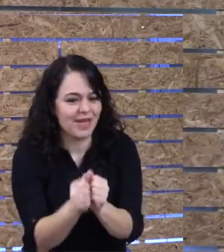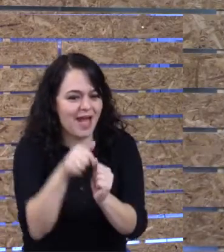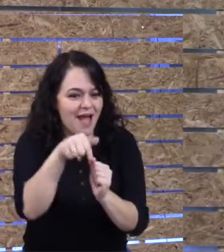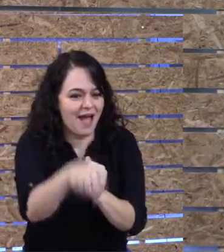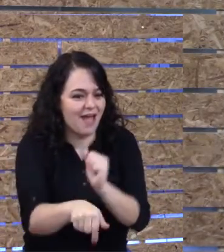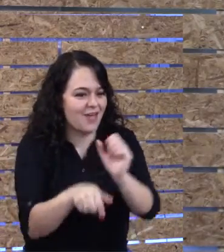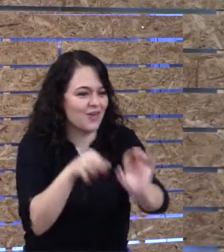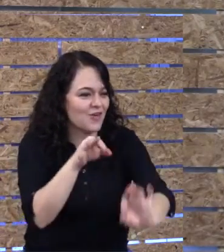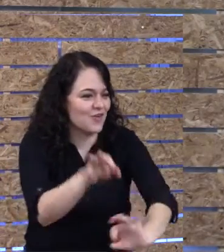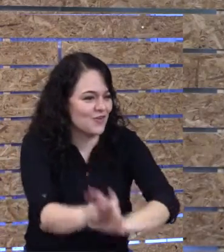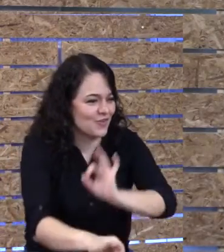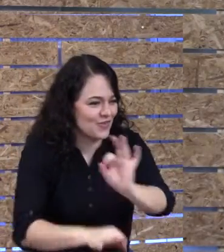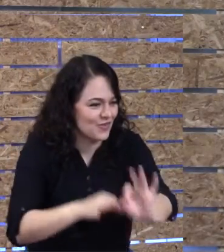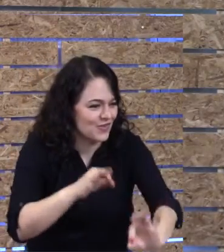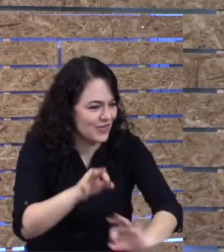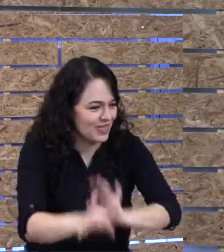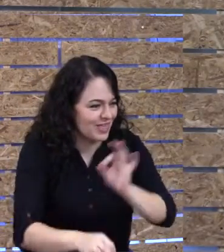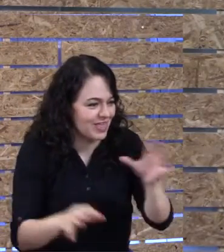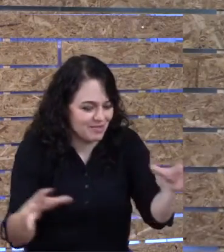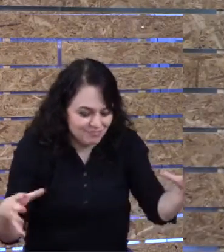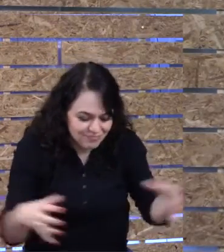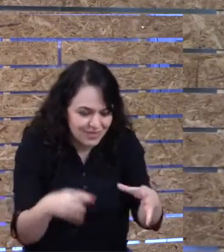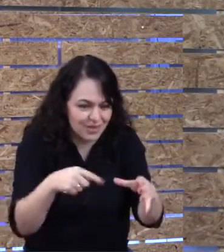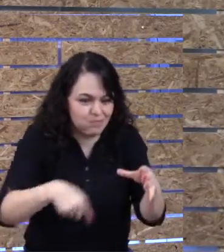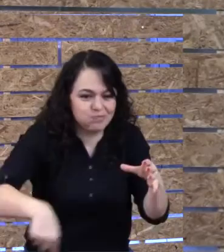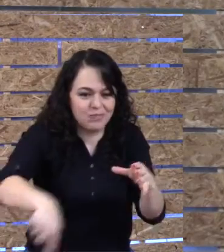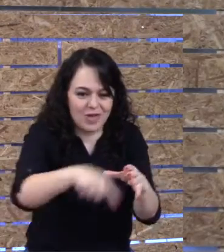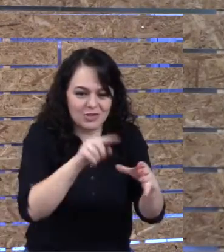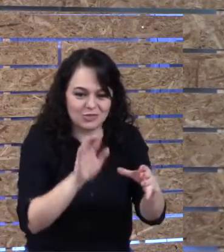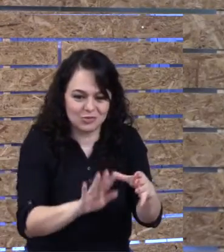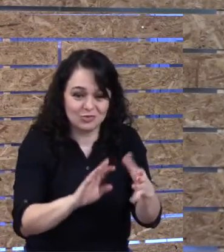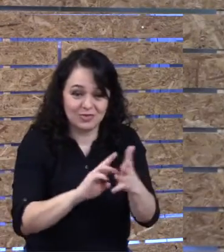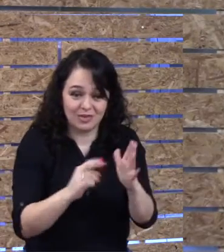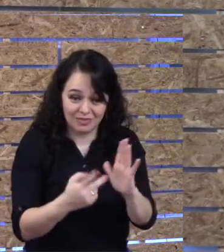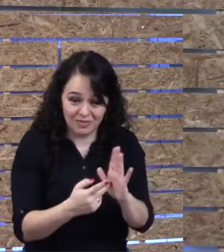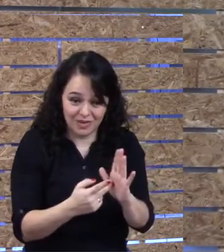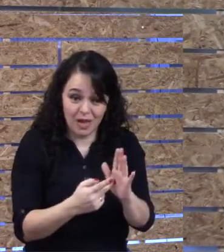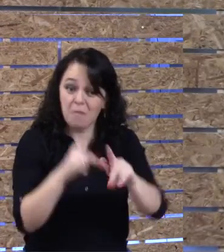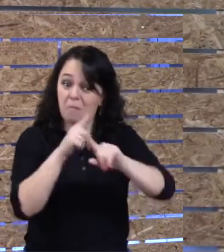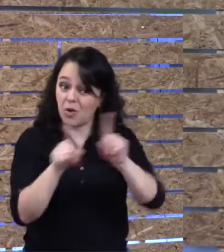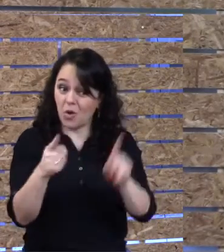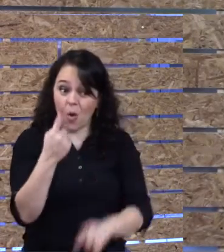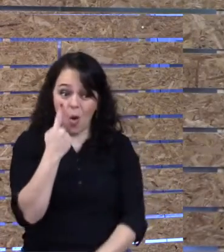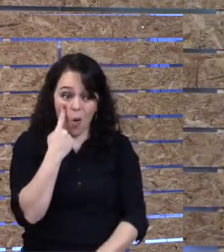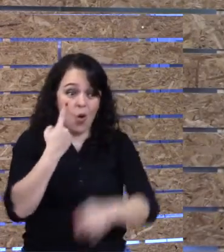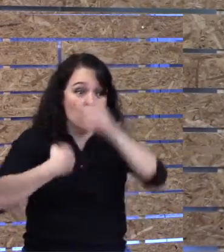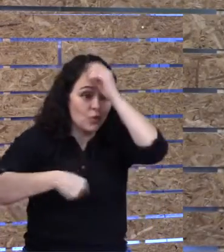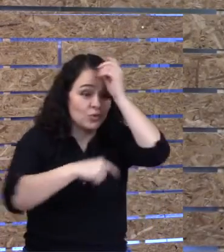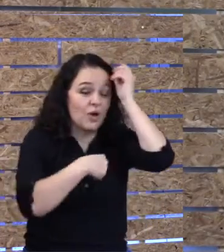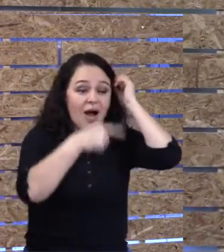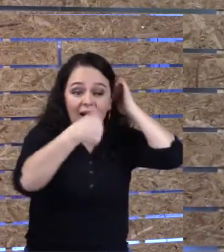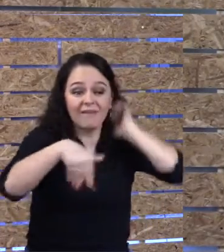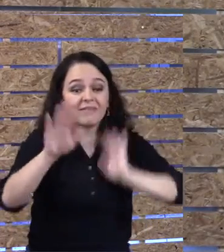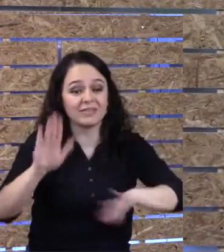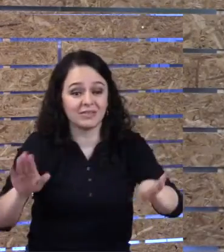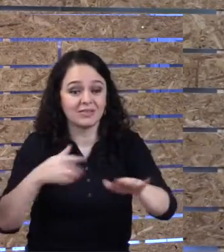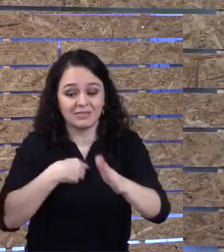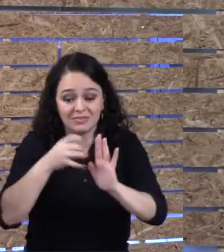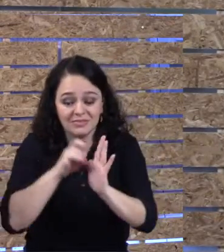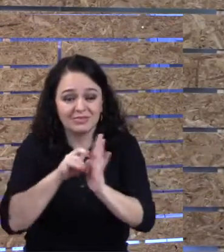pensando que no desaparece la aflicción, pensando que desaparece la aflicción, que puede ser usado